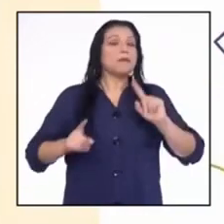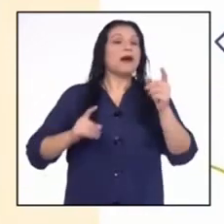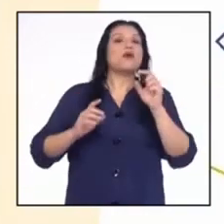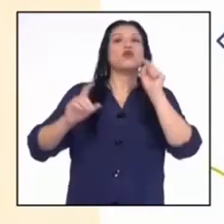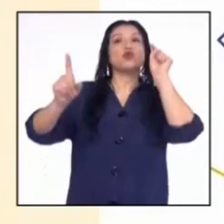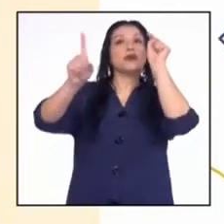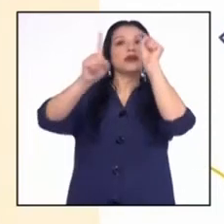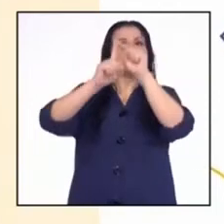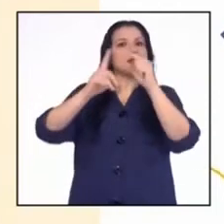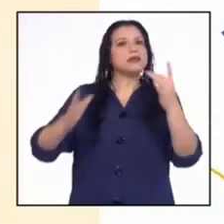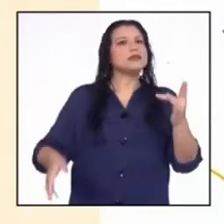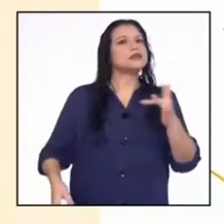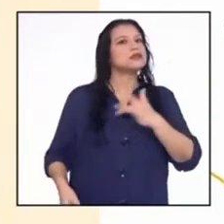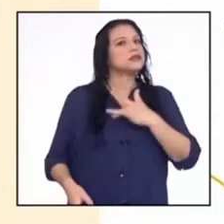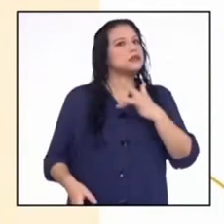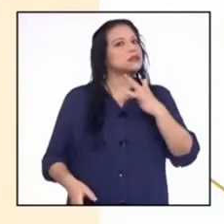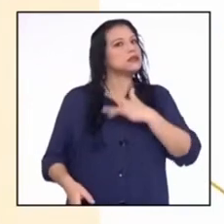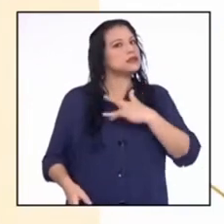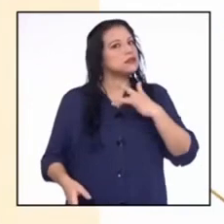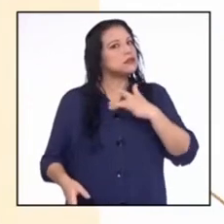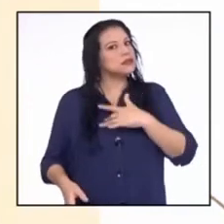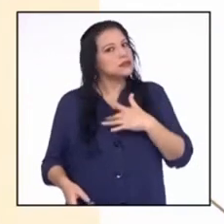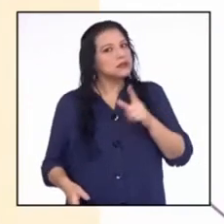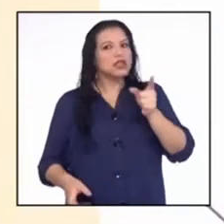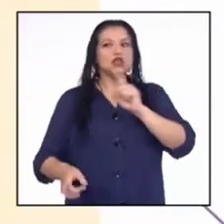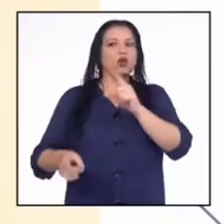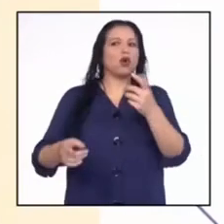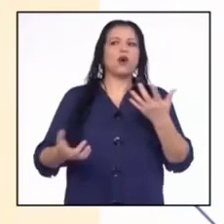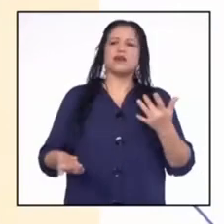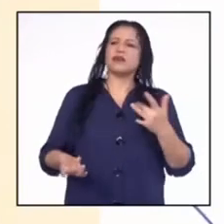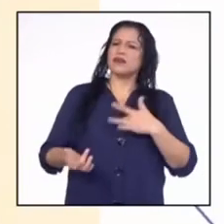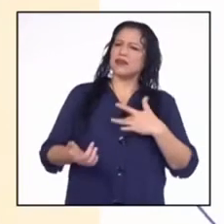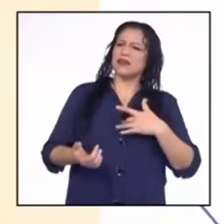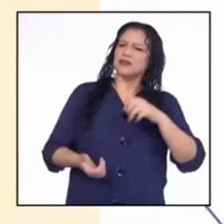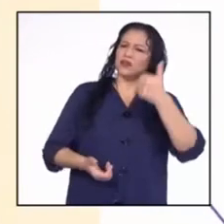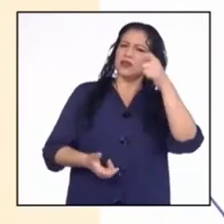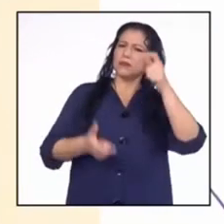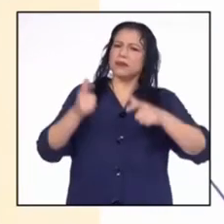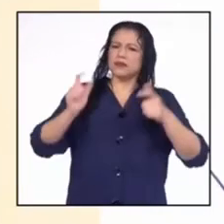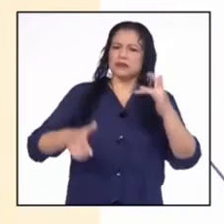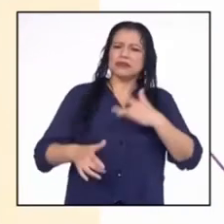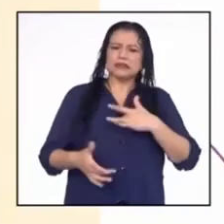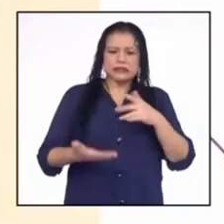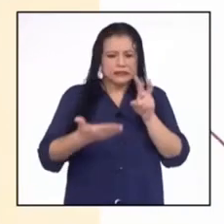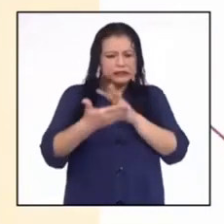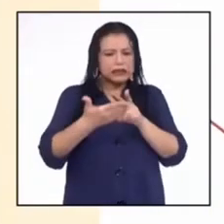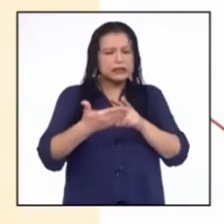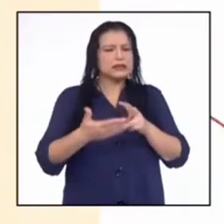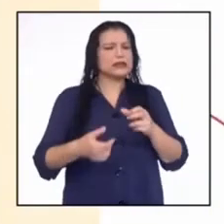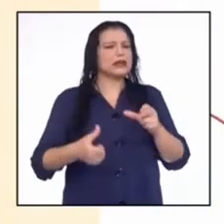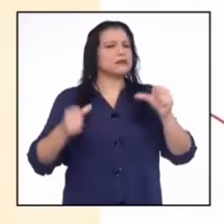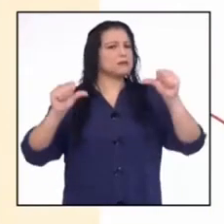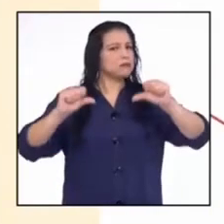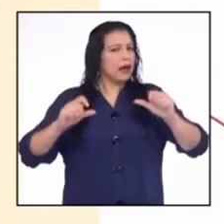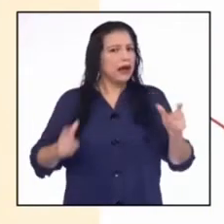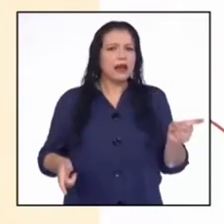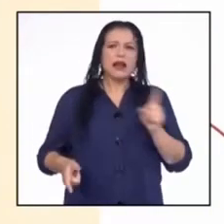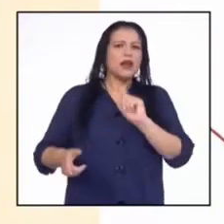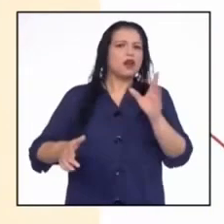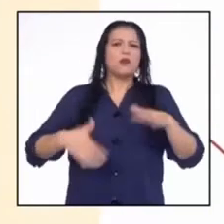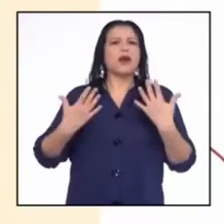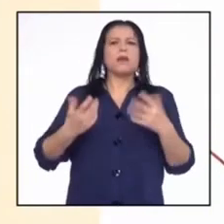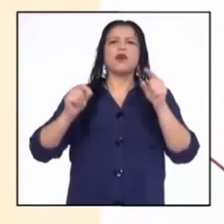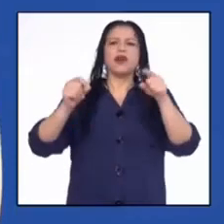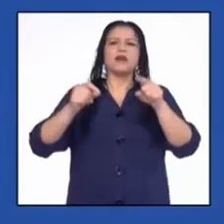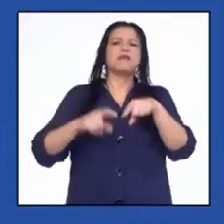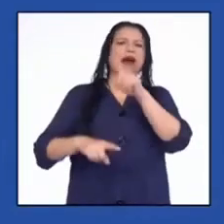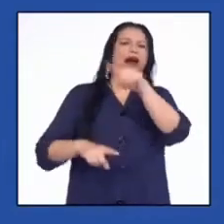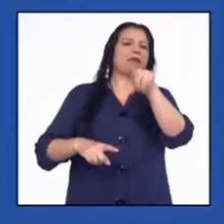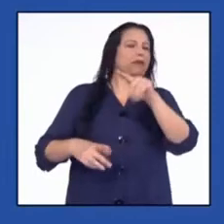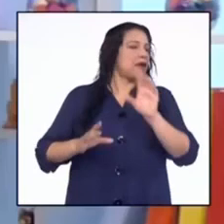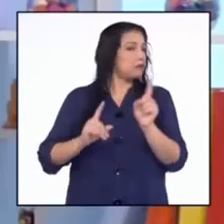es sensibilizar y no hacer sentir mal. Se puede decir lo mismo sin necesidad de